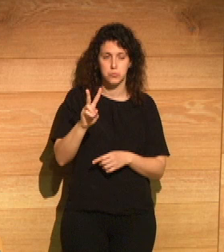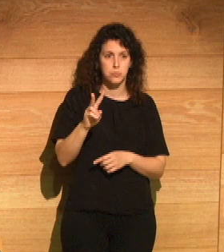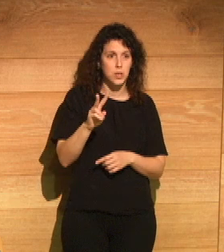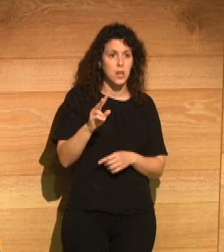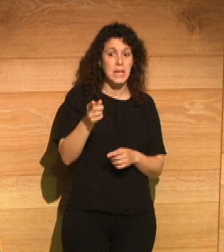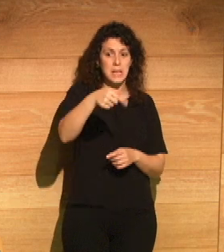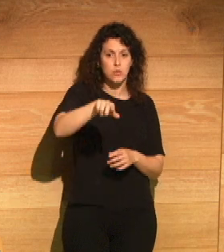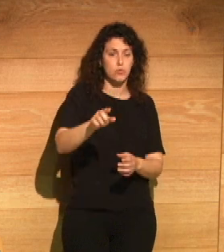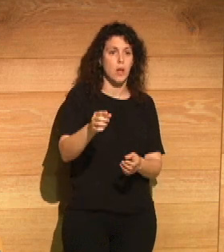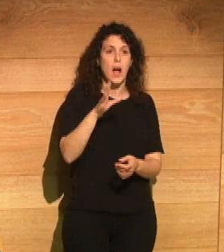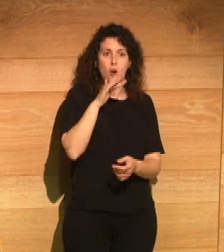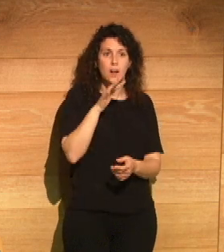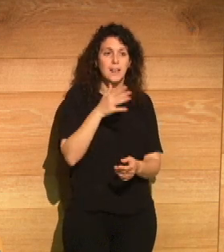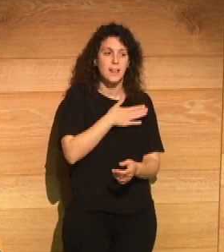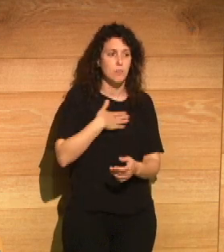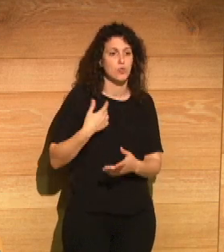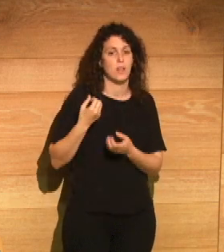que nos cuentes